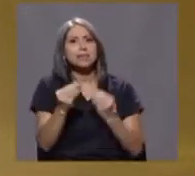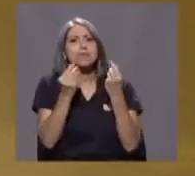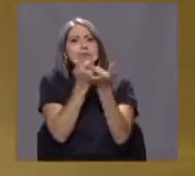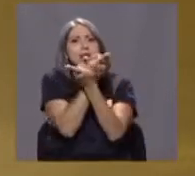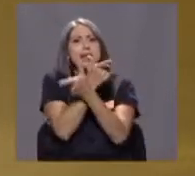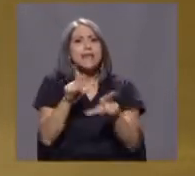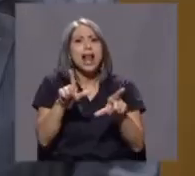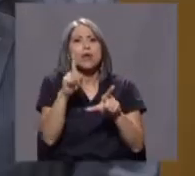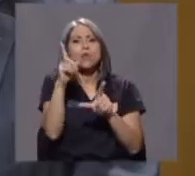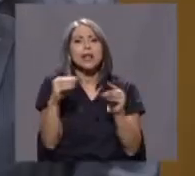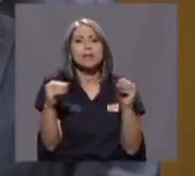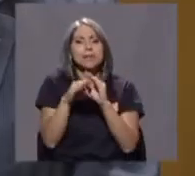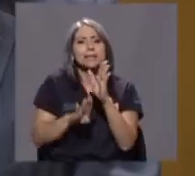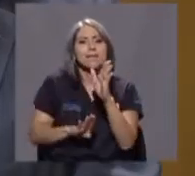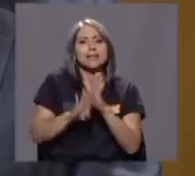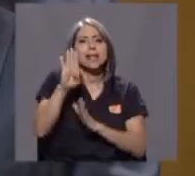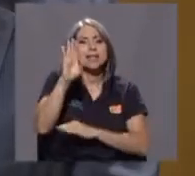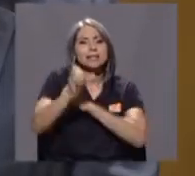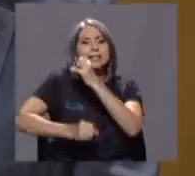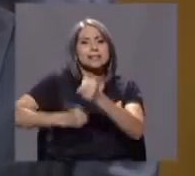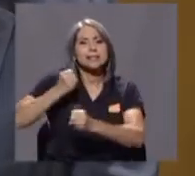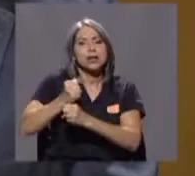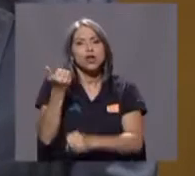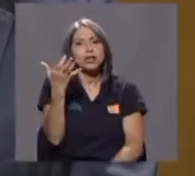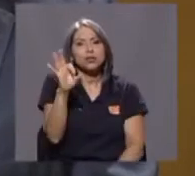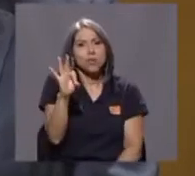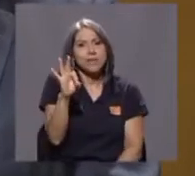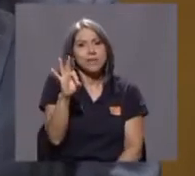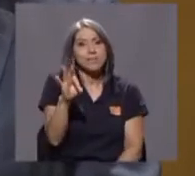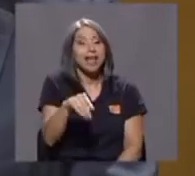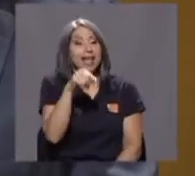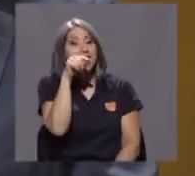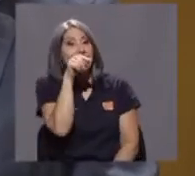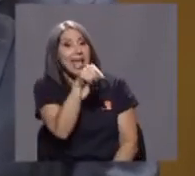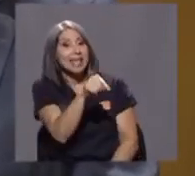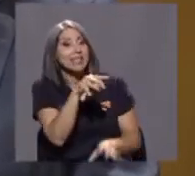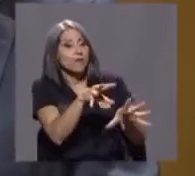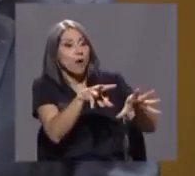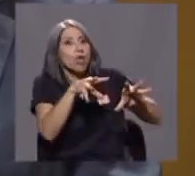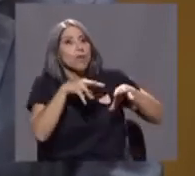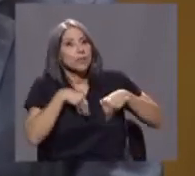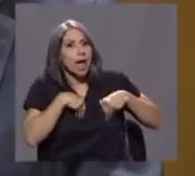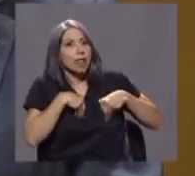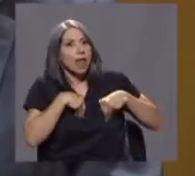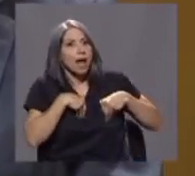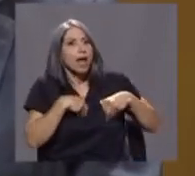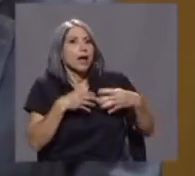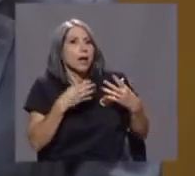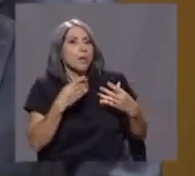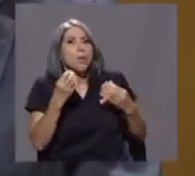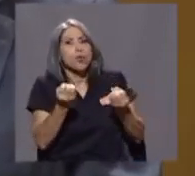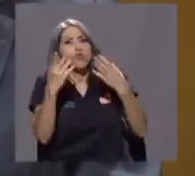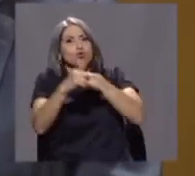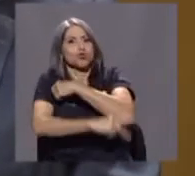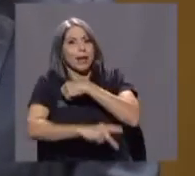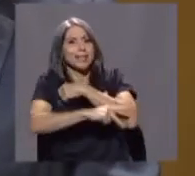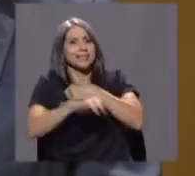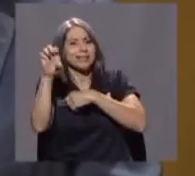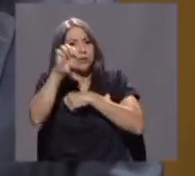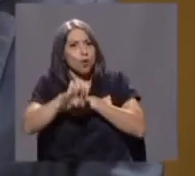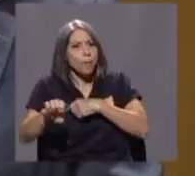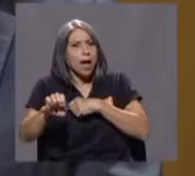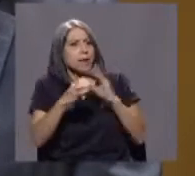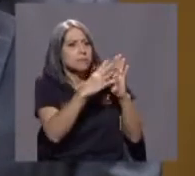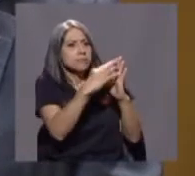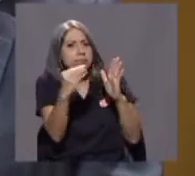siglo XIX, al punto que fue adoptada o copiada por muchísimos países de Europa y desde